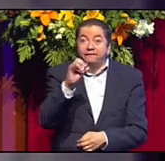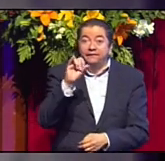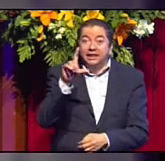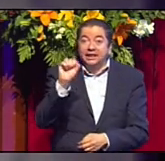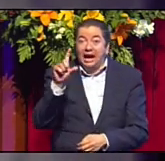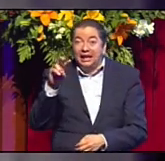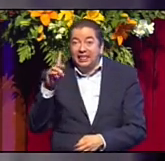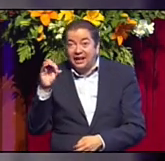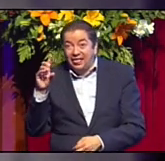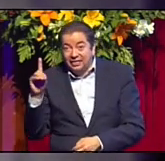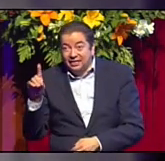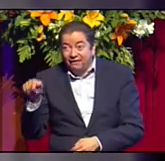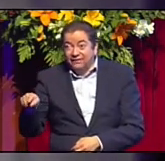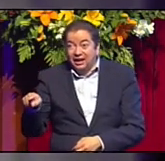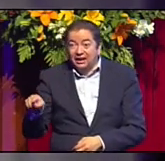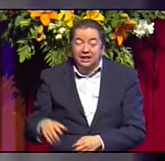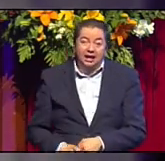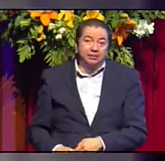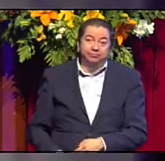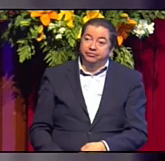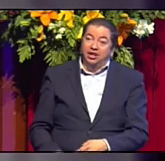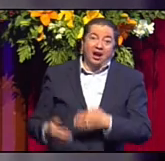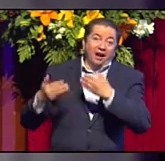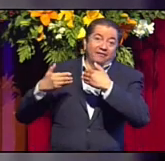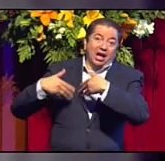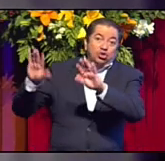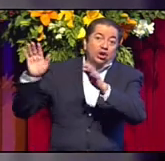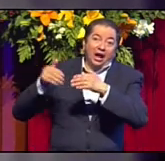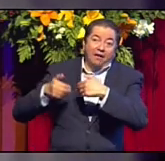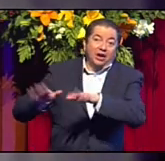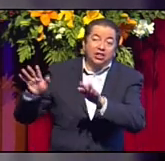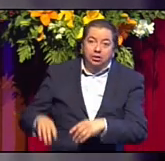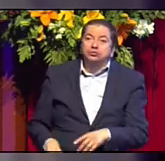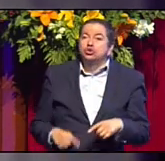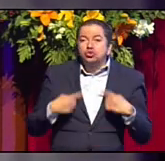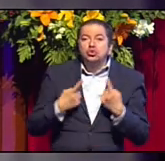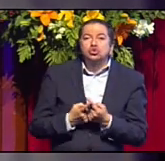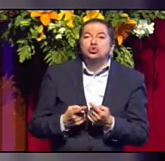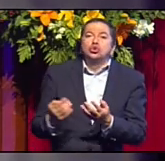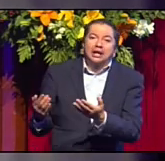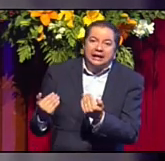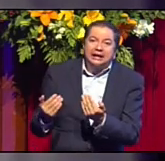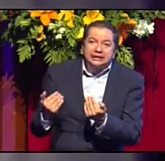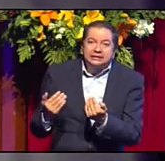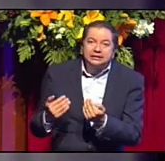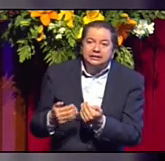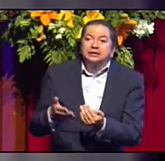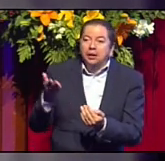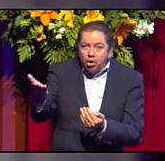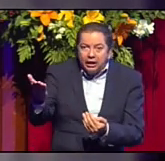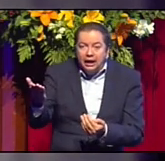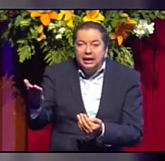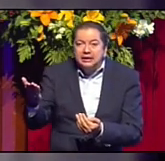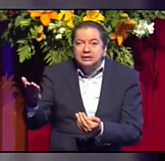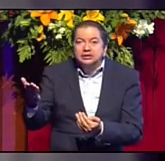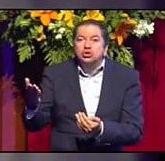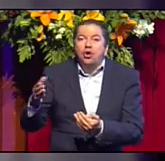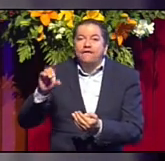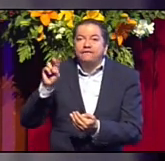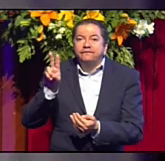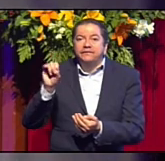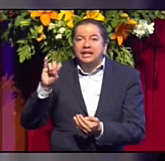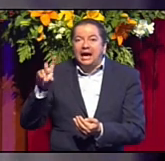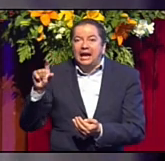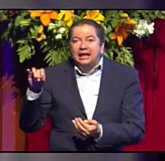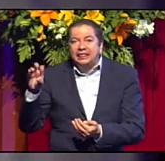dicho muchas cosas positivas, es una barbaridad. Y necesitamos efectivamente de que Vialidad cumpla con su labor. Sabemos